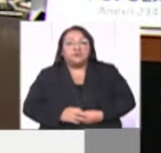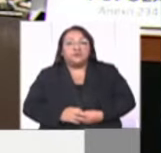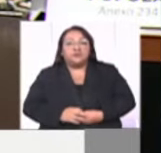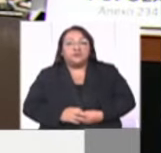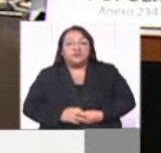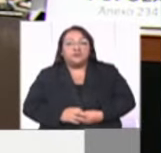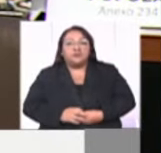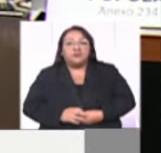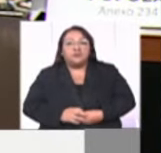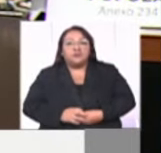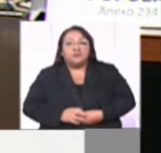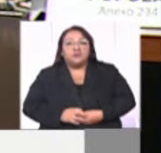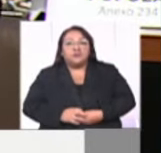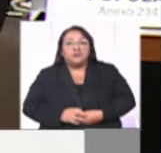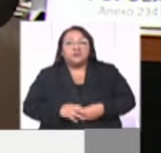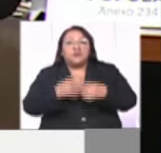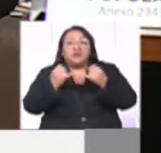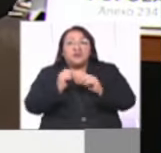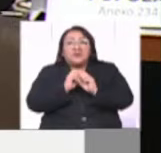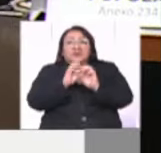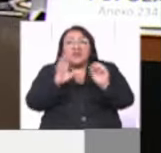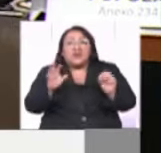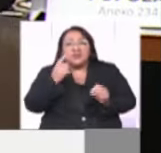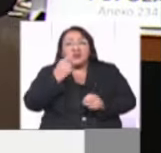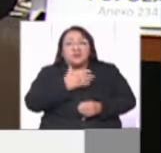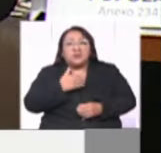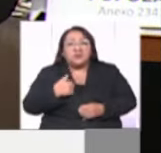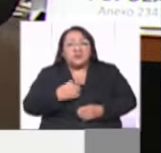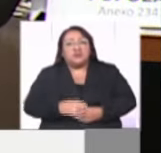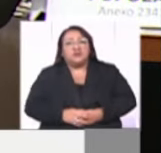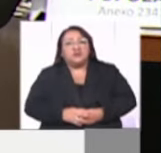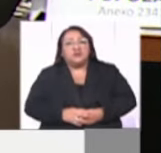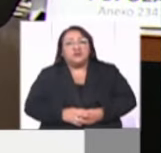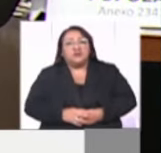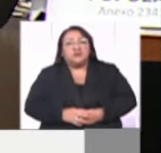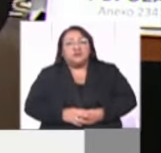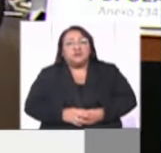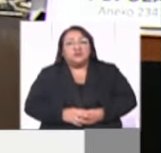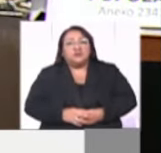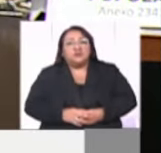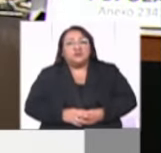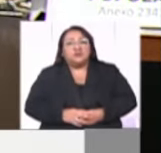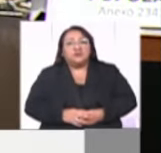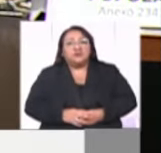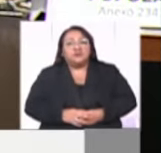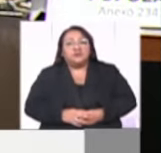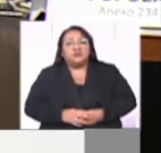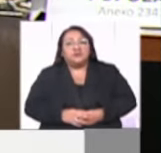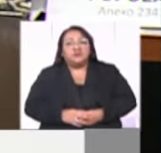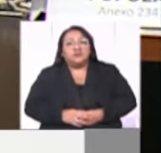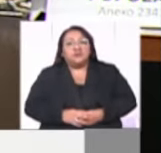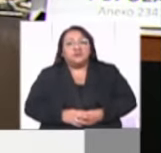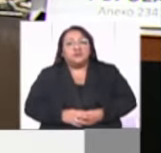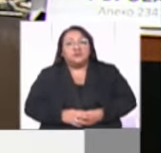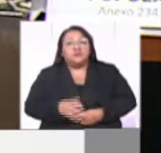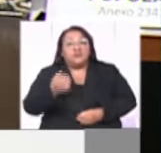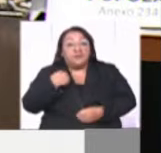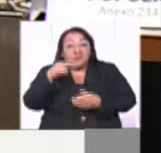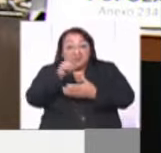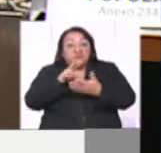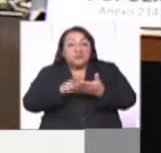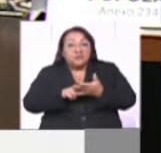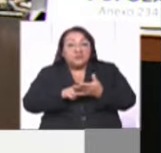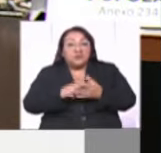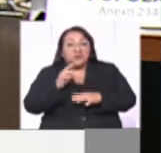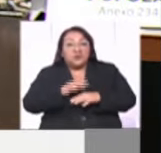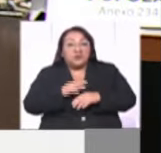2024. Acá el informe es contundente, señor presidente, colegas parlamentarios. Tenemos que leer y tener conocimiento